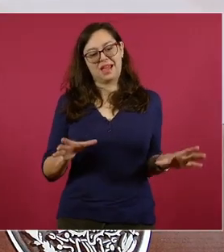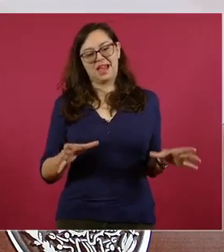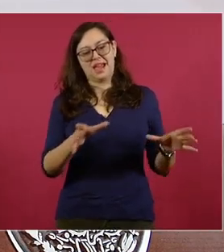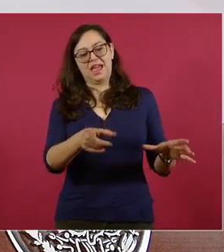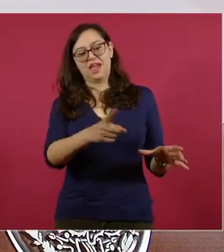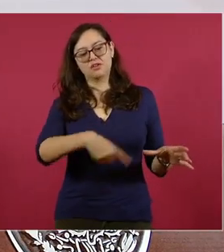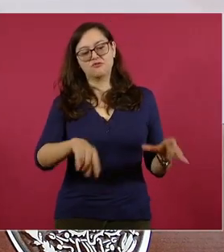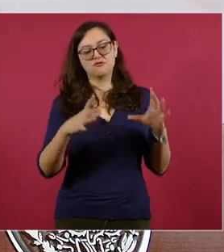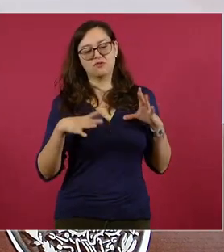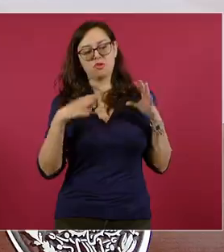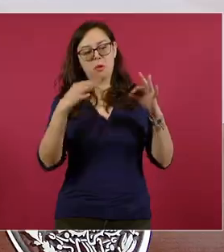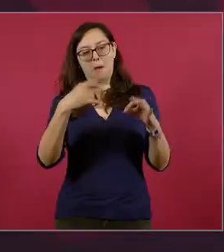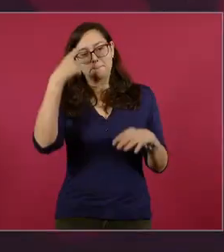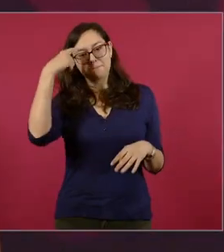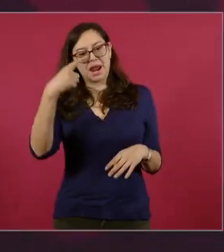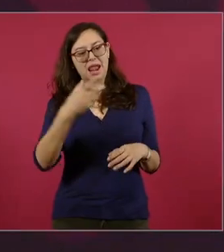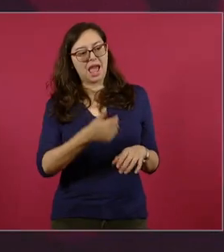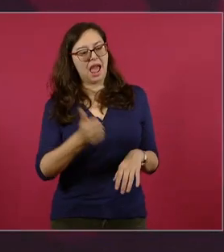Eso sería